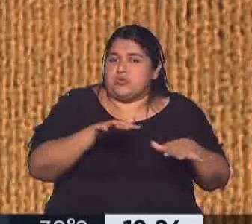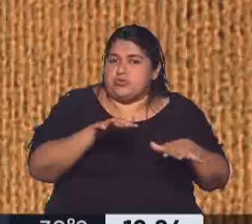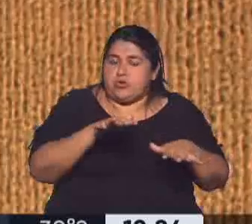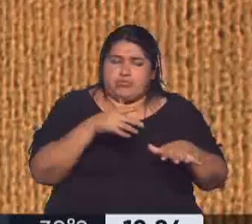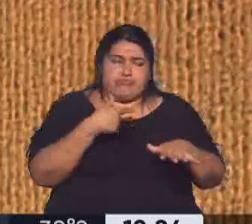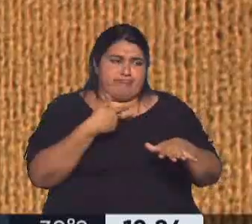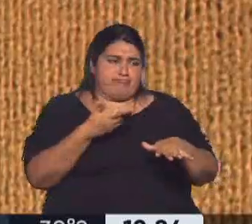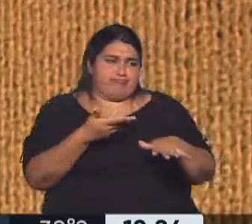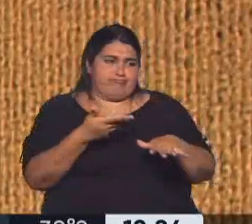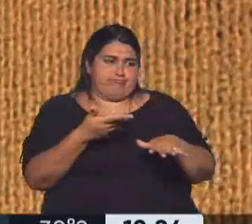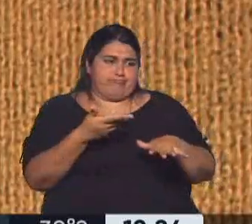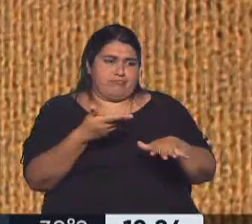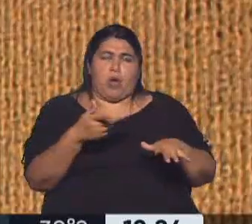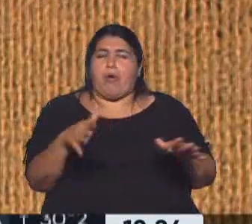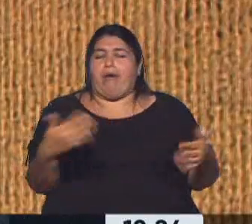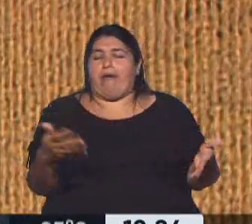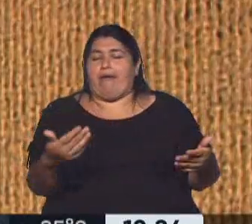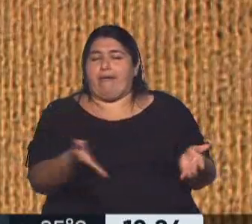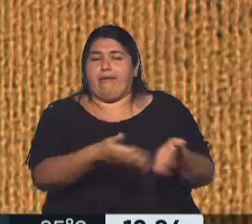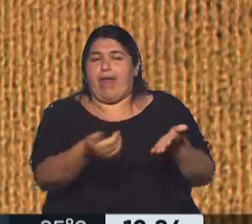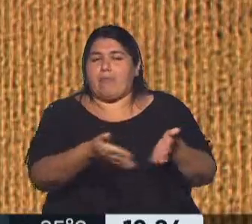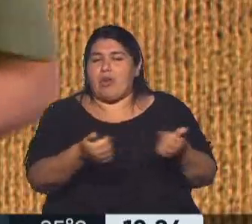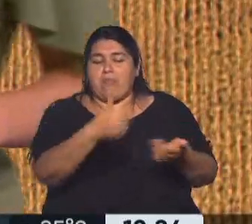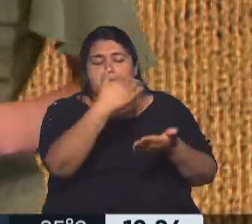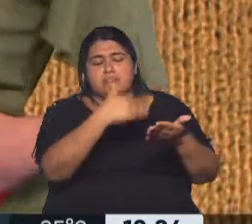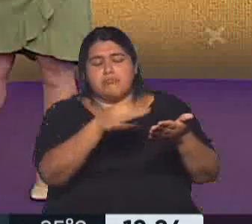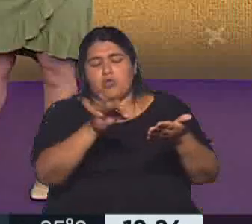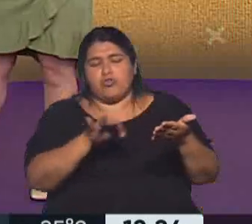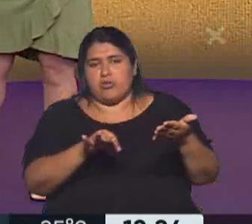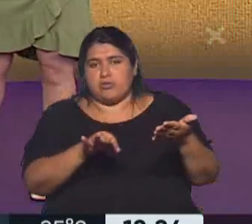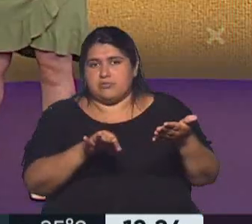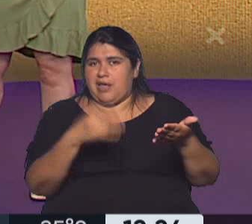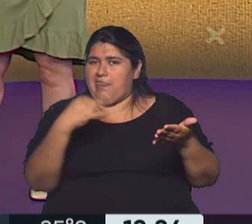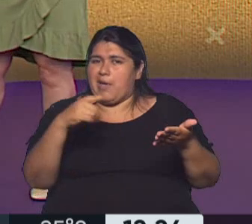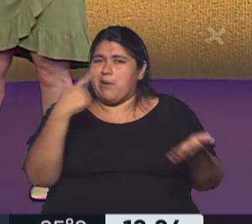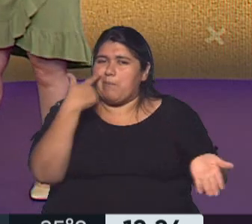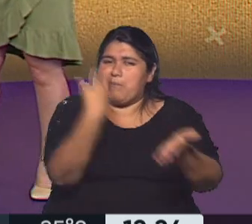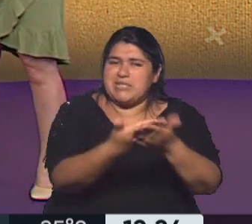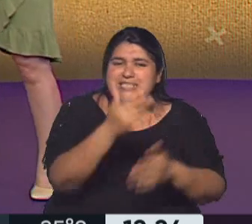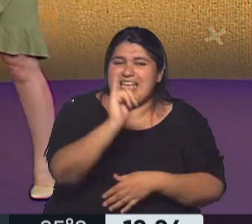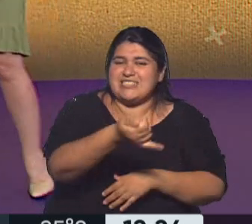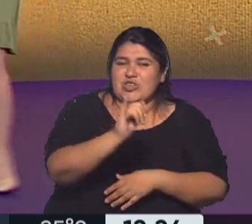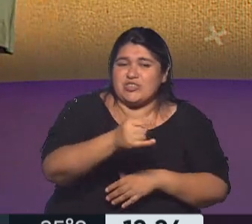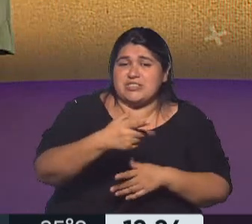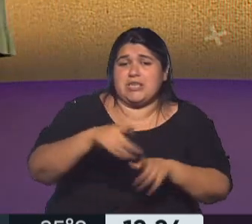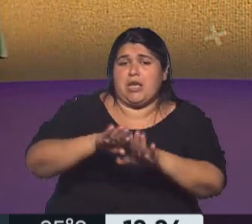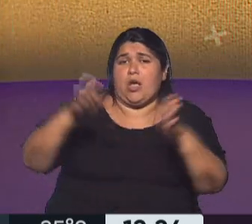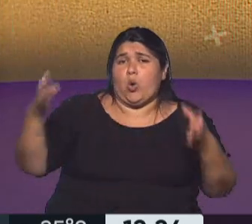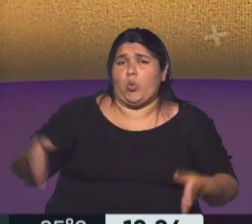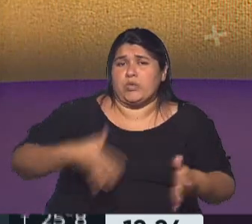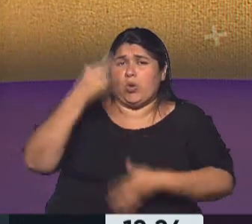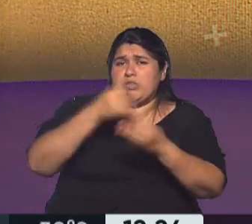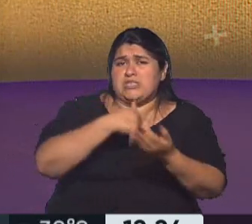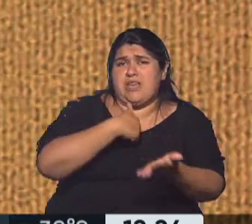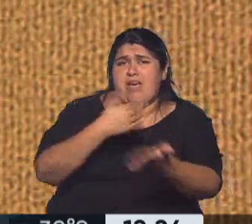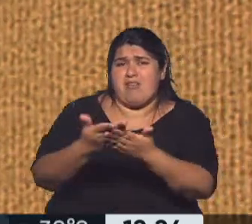una manera muy veloz, no nos dimos cuenta que Argentina no nos podía pagar, debe presentarse claramente y comunicarse a la Junta. Es decir, nos